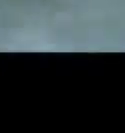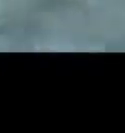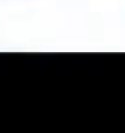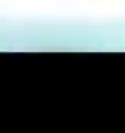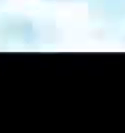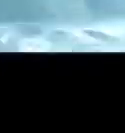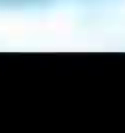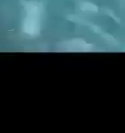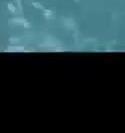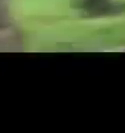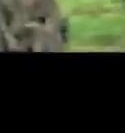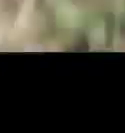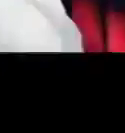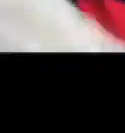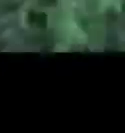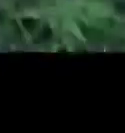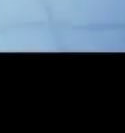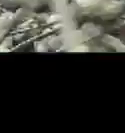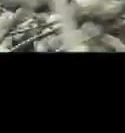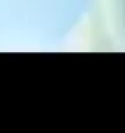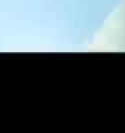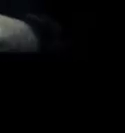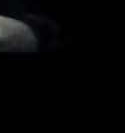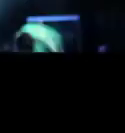de contacto extraterrestre.